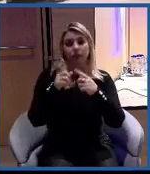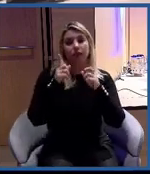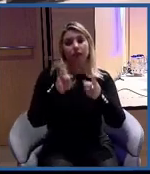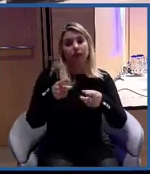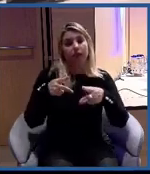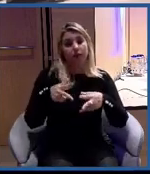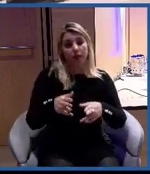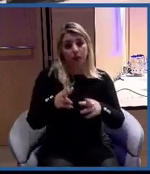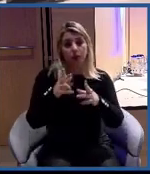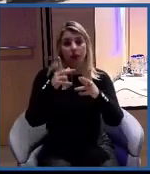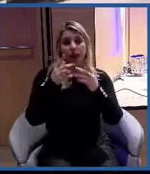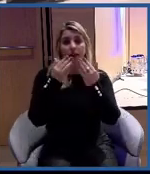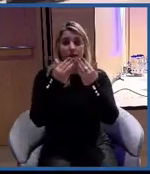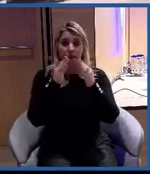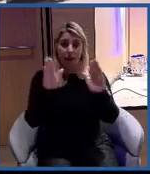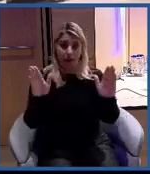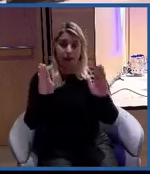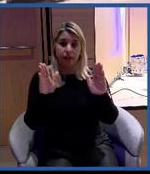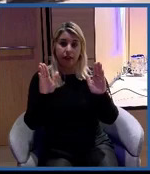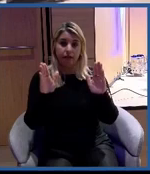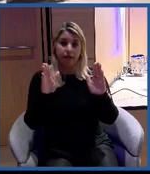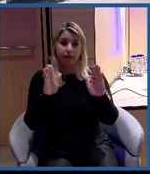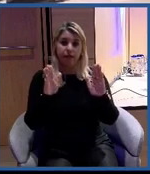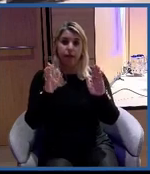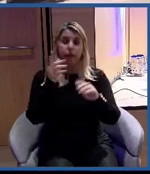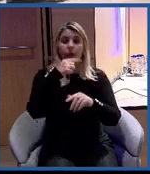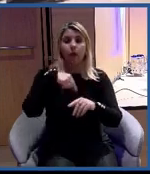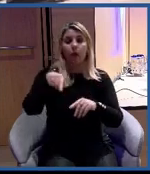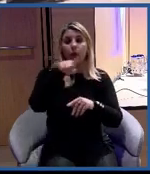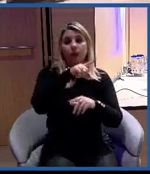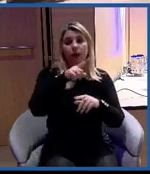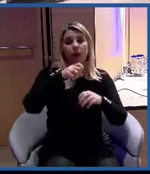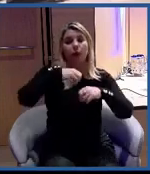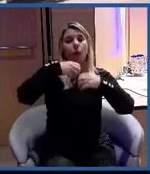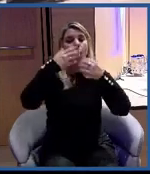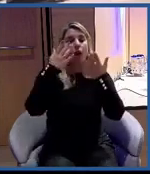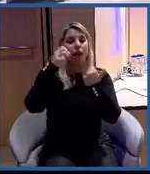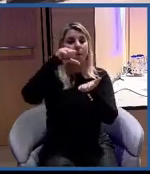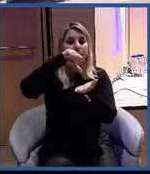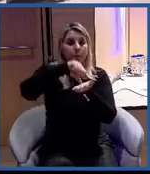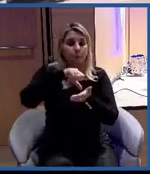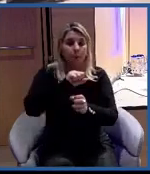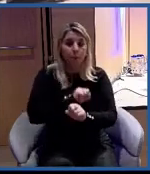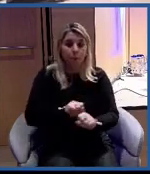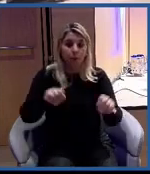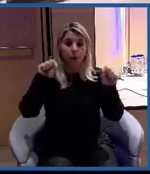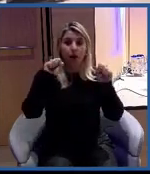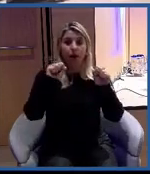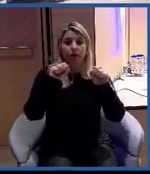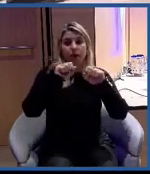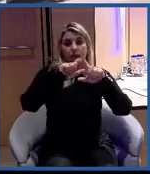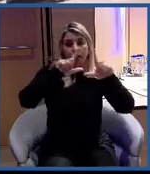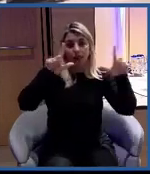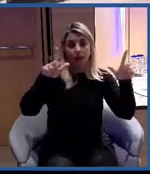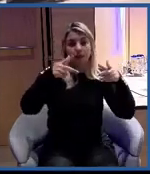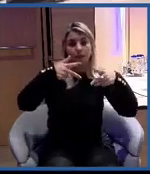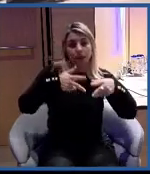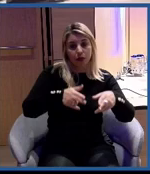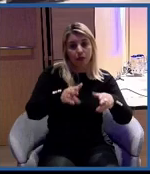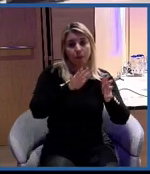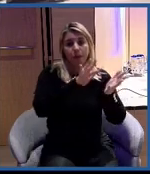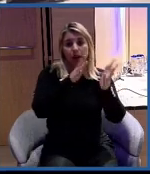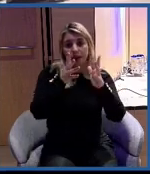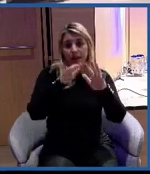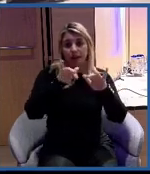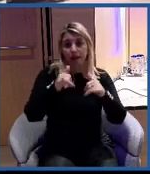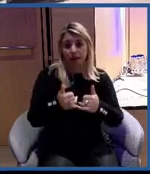metodología abierta lo que brindamos ustedes digamos en cualquier país creo que se puede replicar una metodología similar a lo que